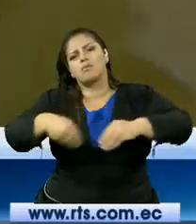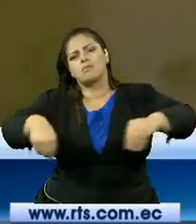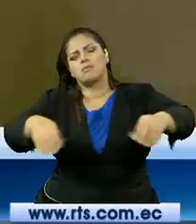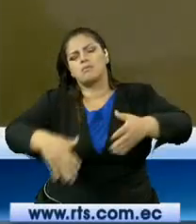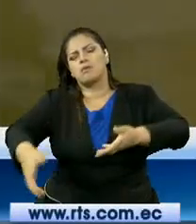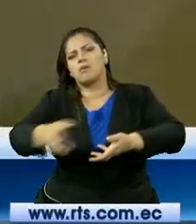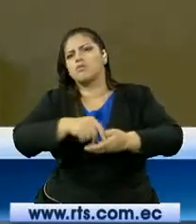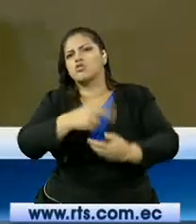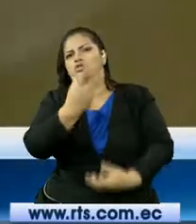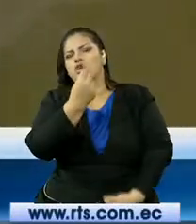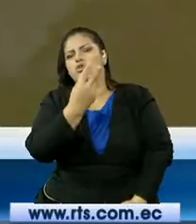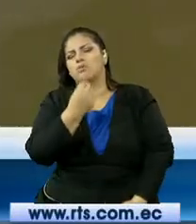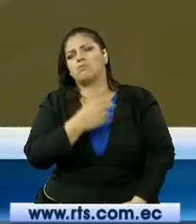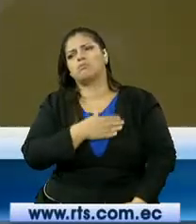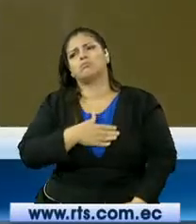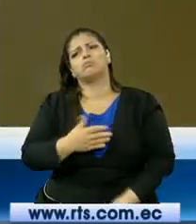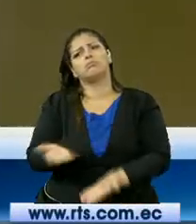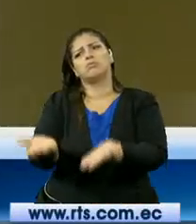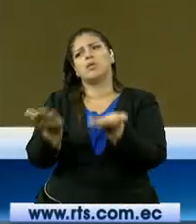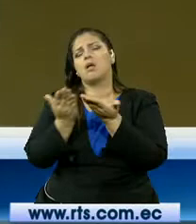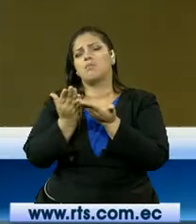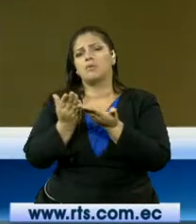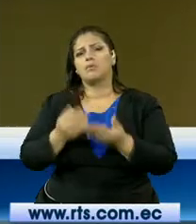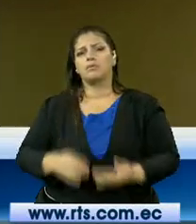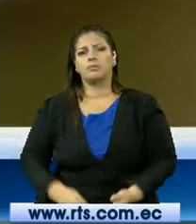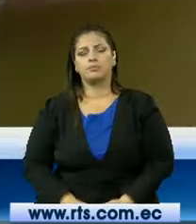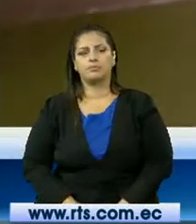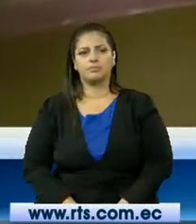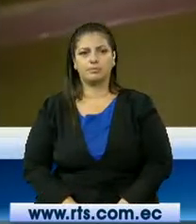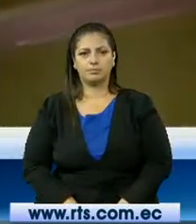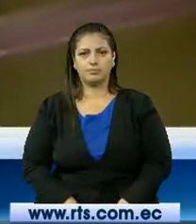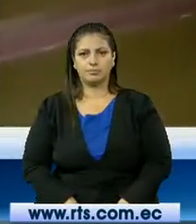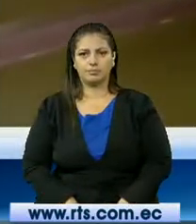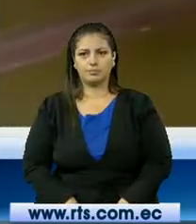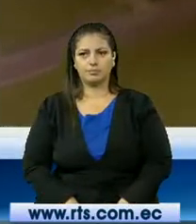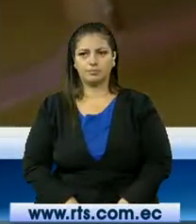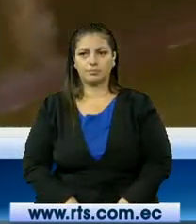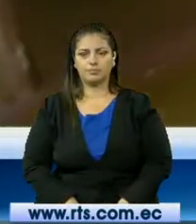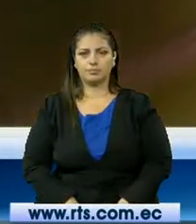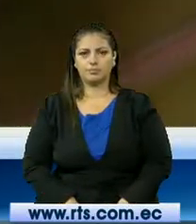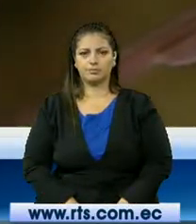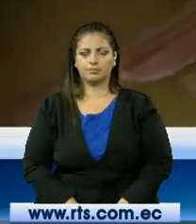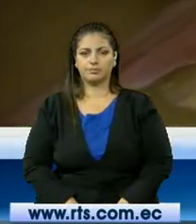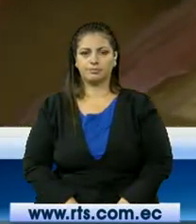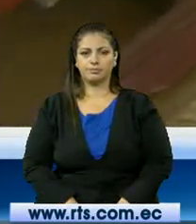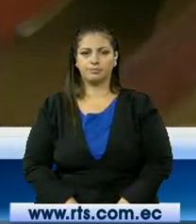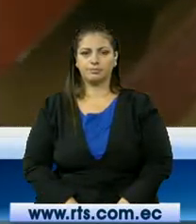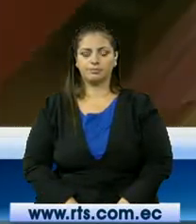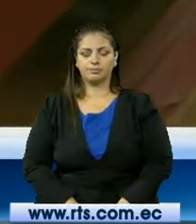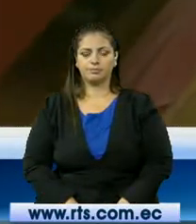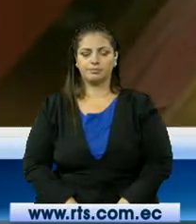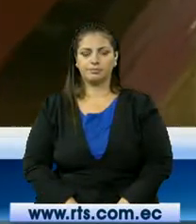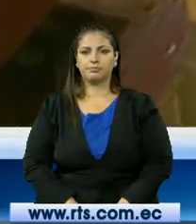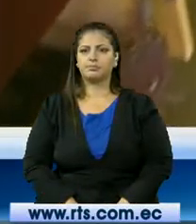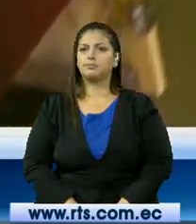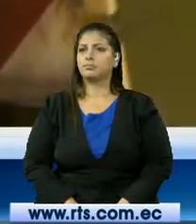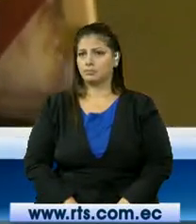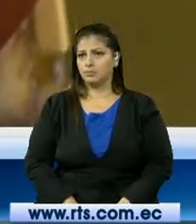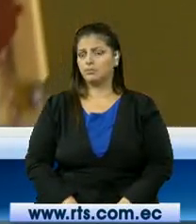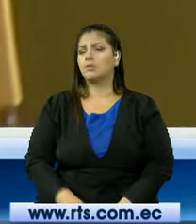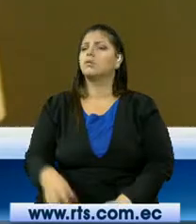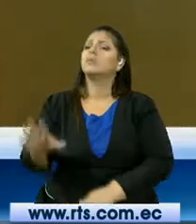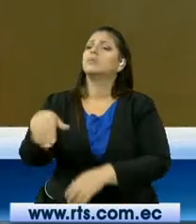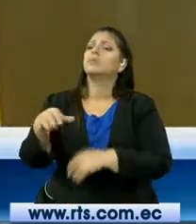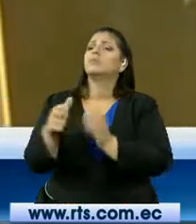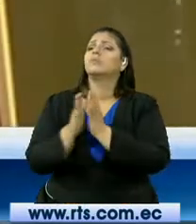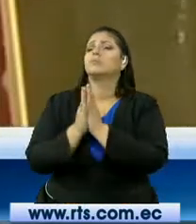volquetas trasladando tierra que sacan de este mismo sector. Sí, de la cantera sacan tierra, pero uno le dice que le vendan, pero la tierra